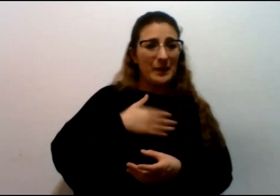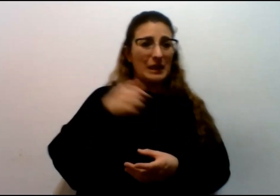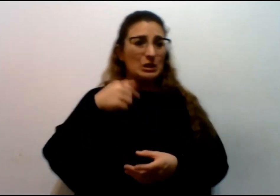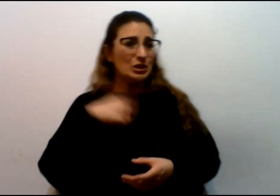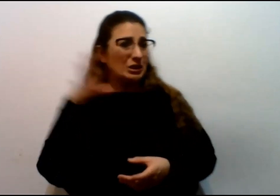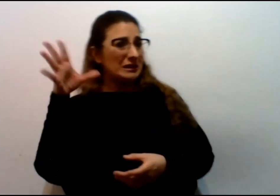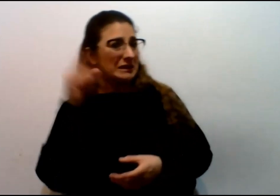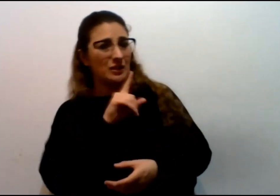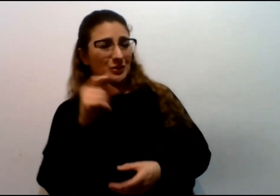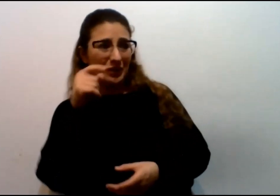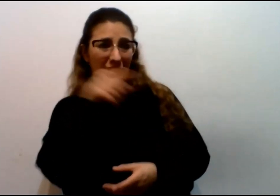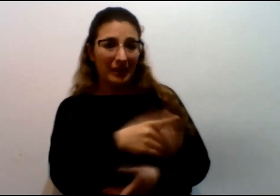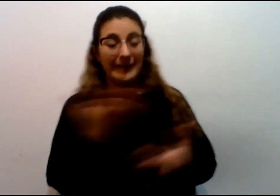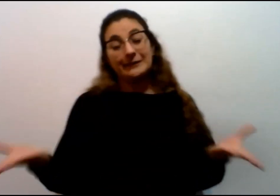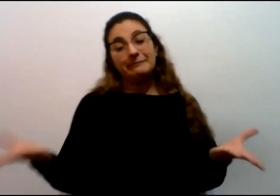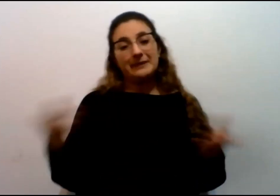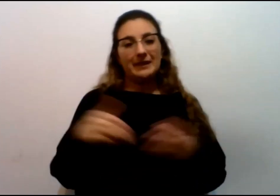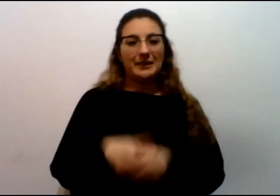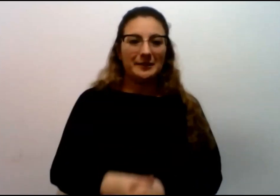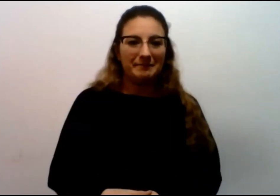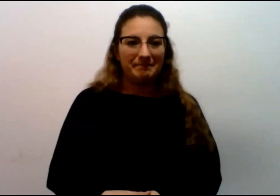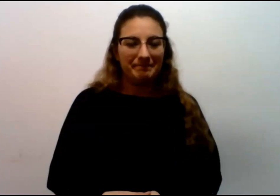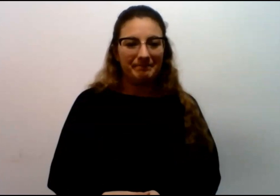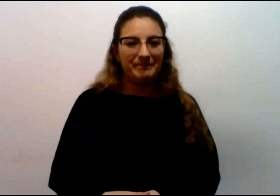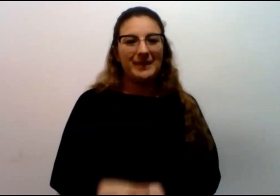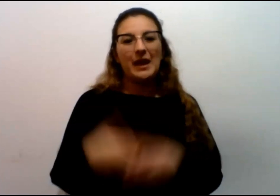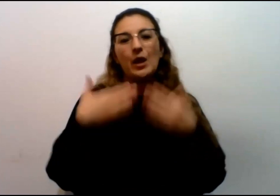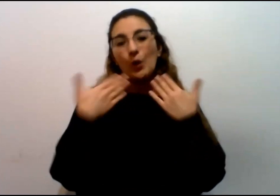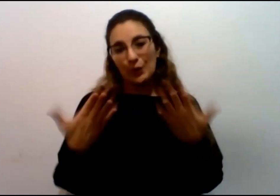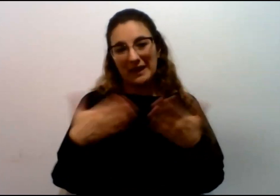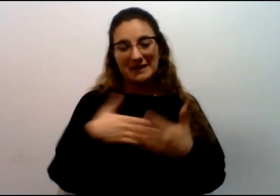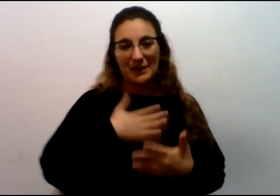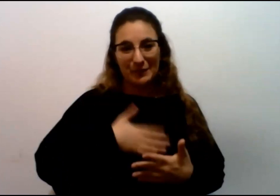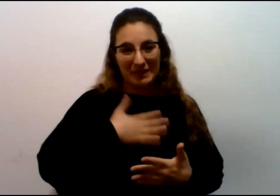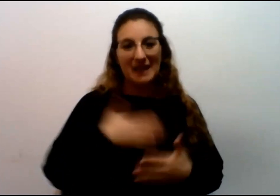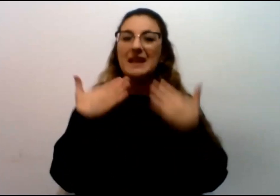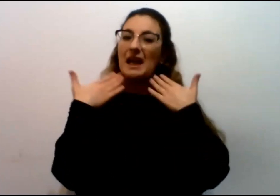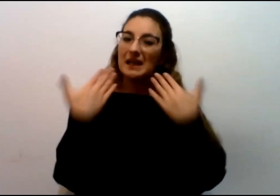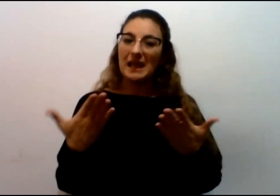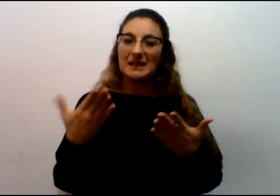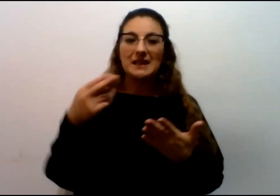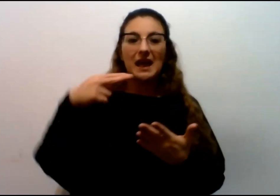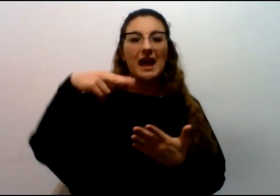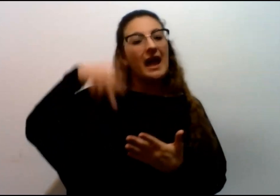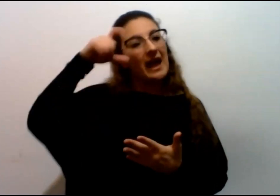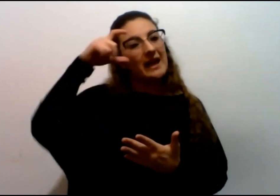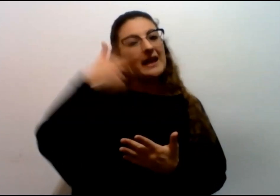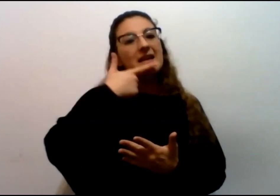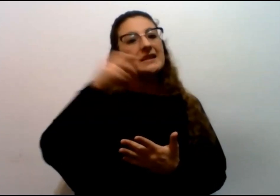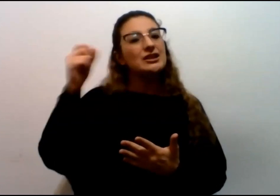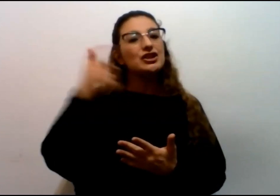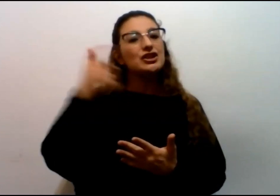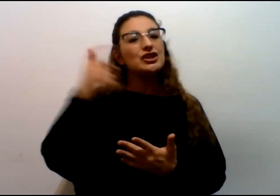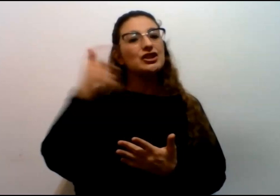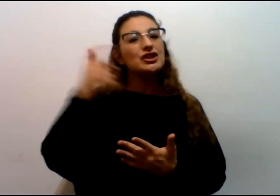Pero bueno Bueno Muchas gracias Doctora Eso sí Gracias a ustedes